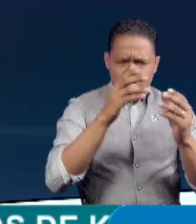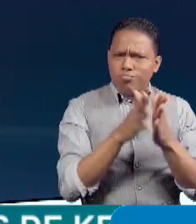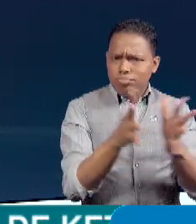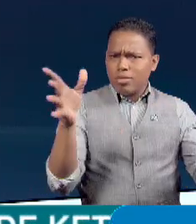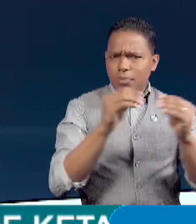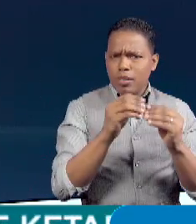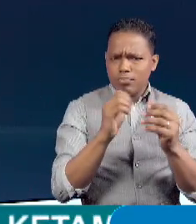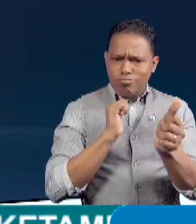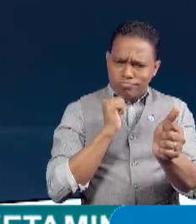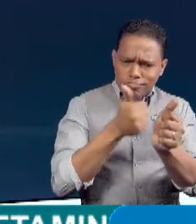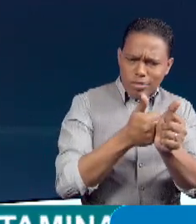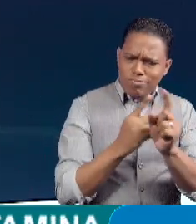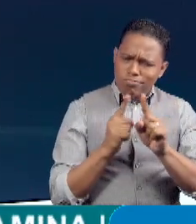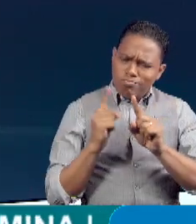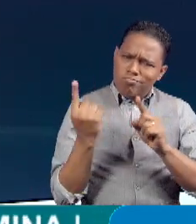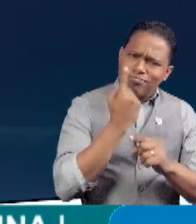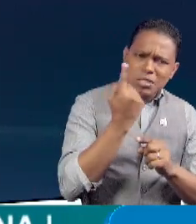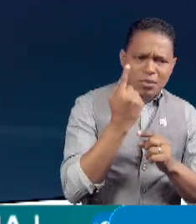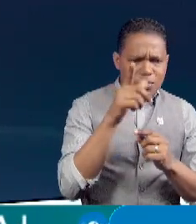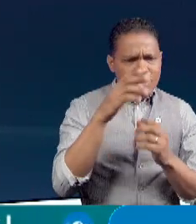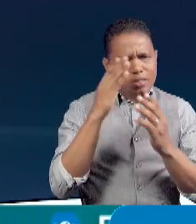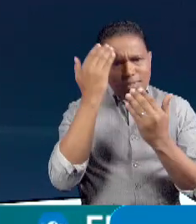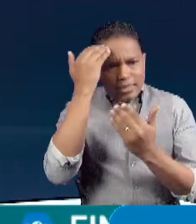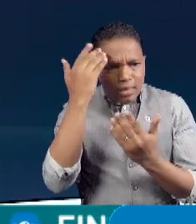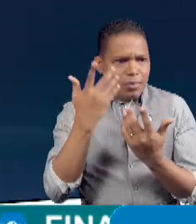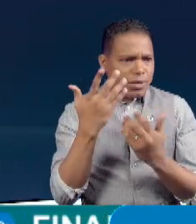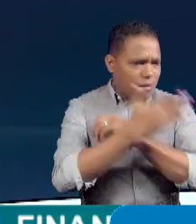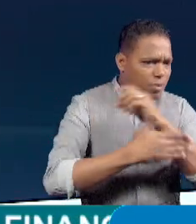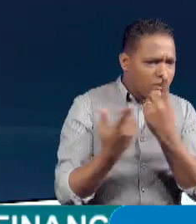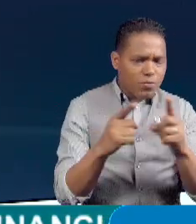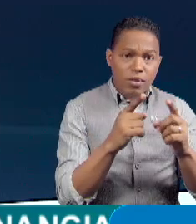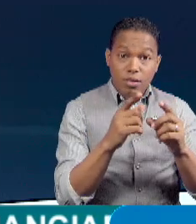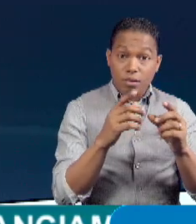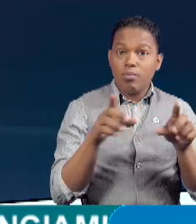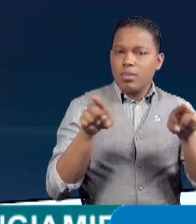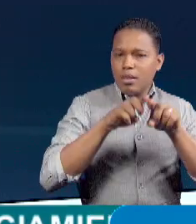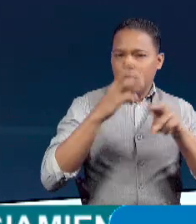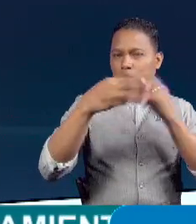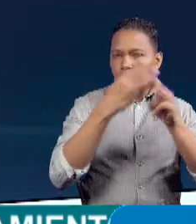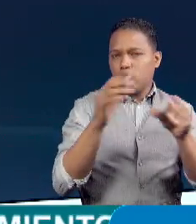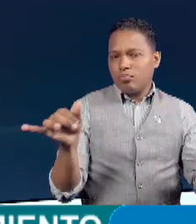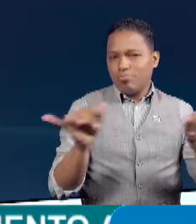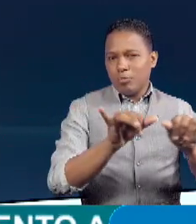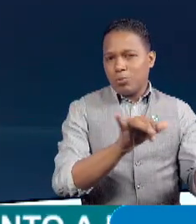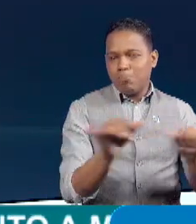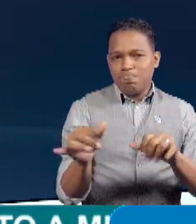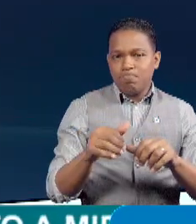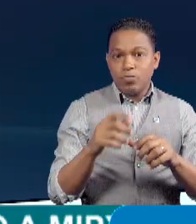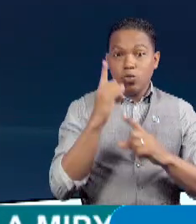para actualizarles siempre y mantenerles al tanto de lo que pasa en el país y, por supuesto, en el mundo. En una hora